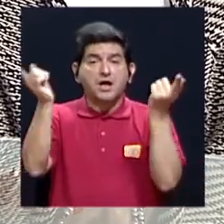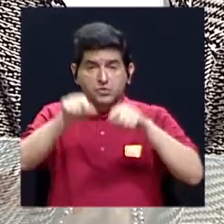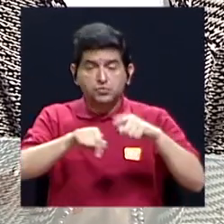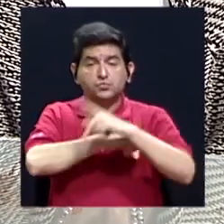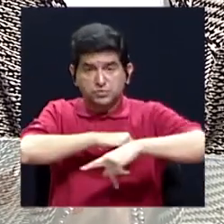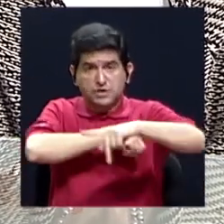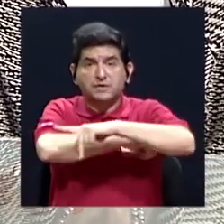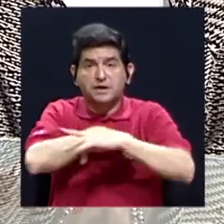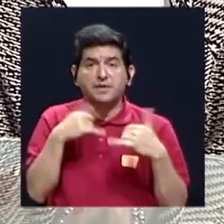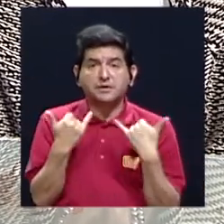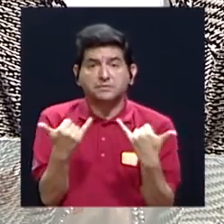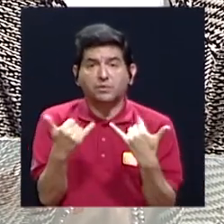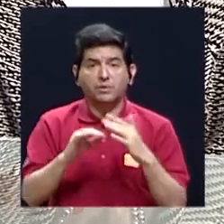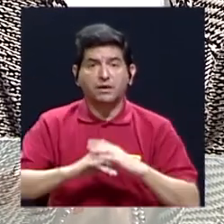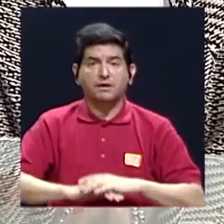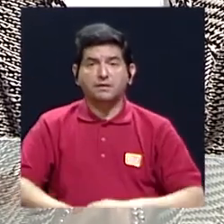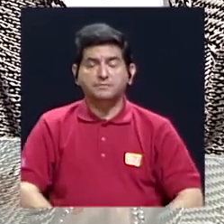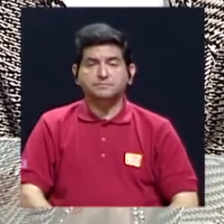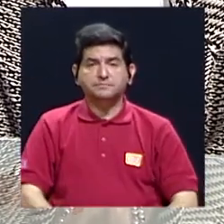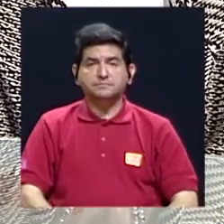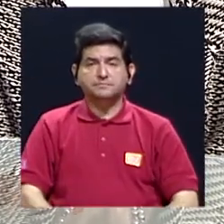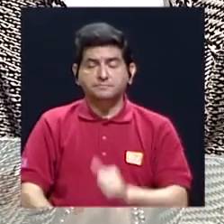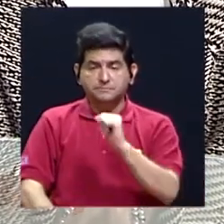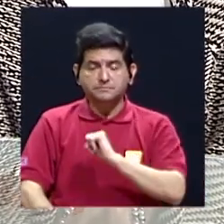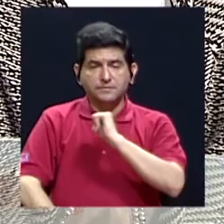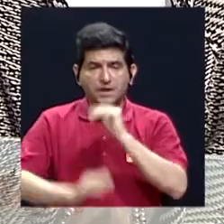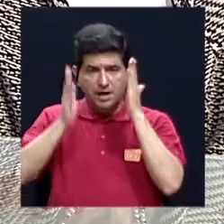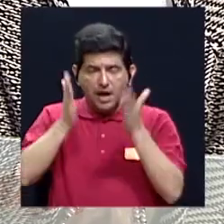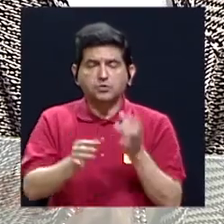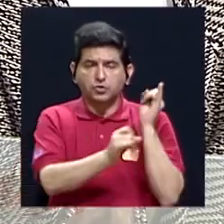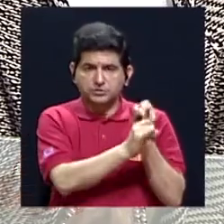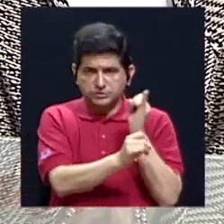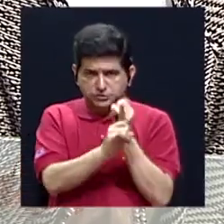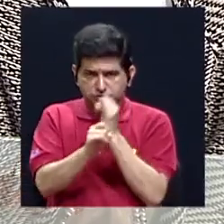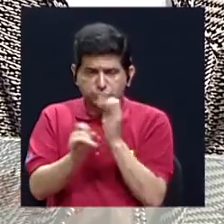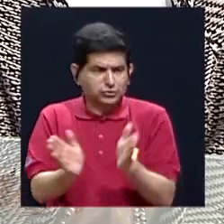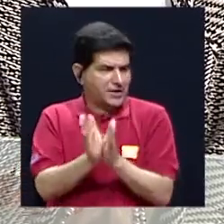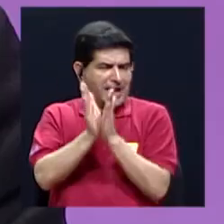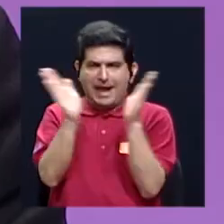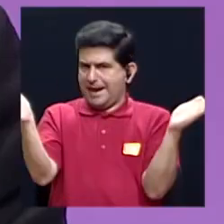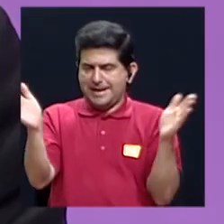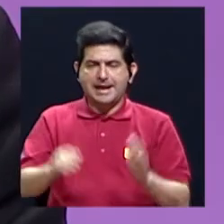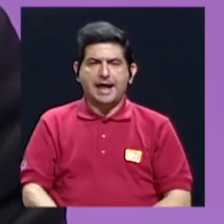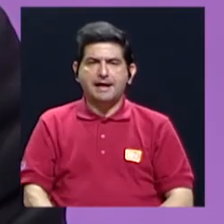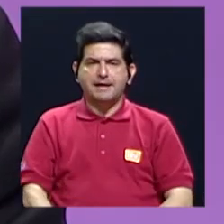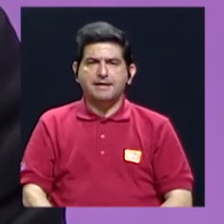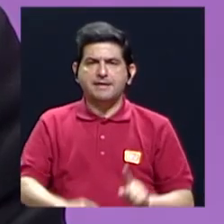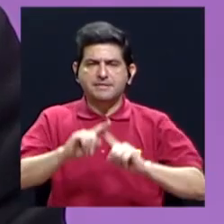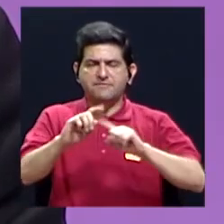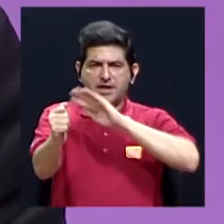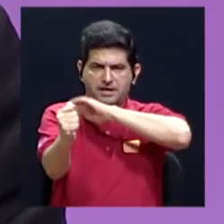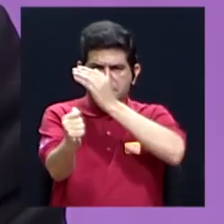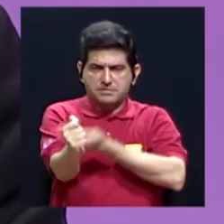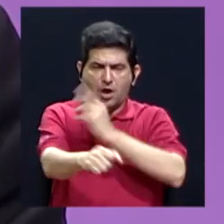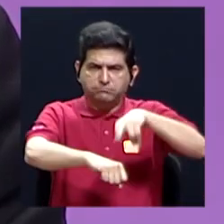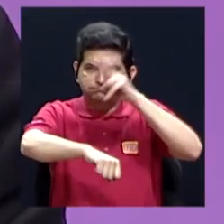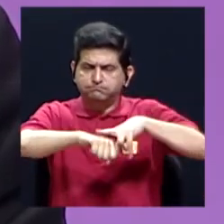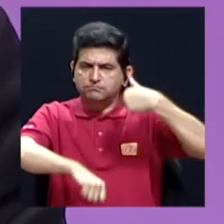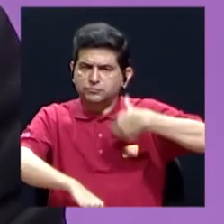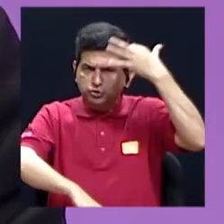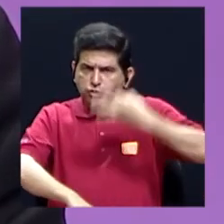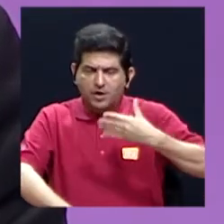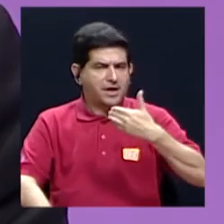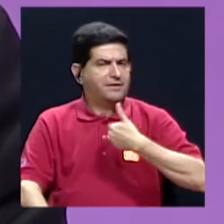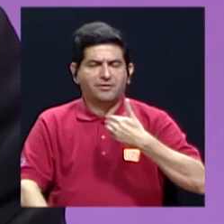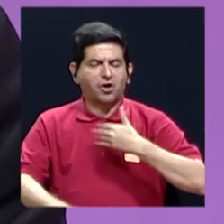sucediendo en nuestro país en este momento. Es decir, las autoridades institucionales en general, de los poderes de la República, me parece a mí que